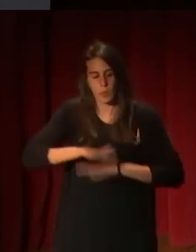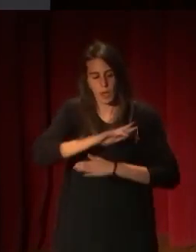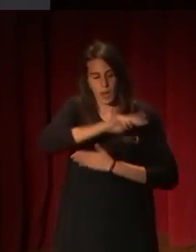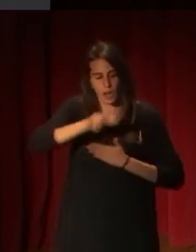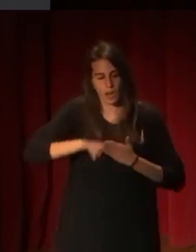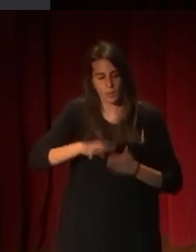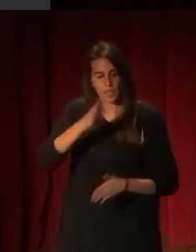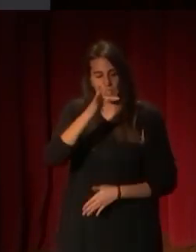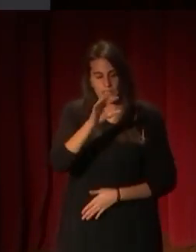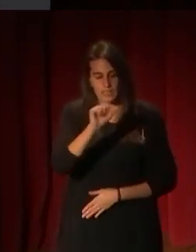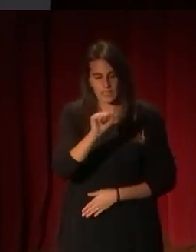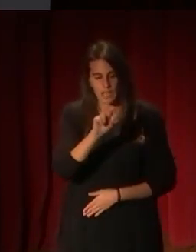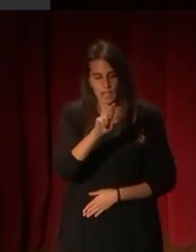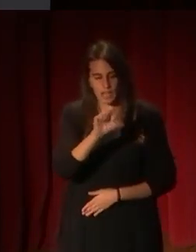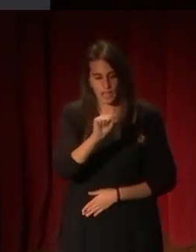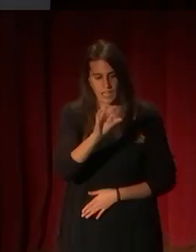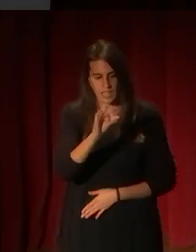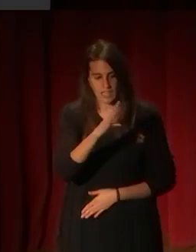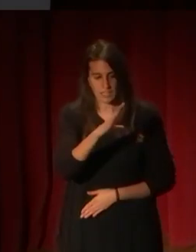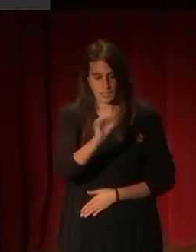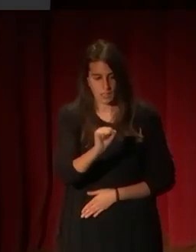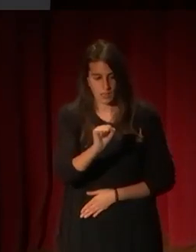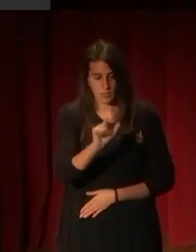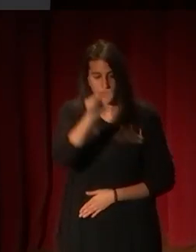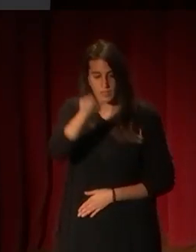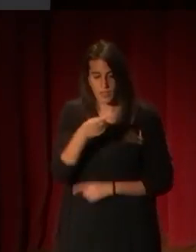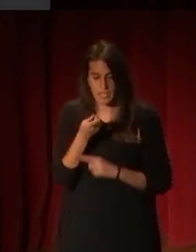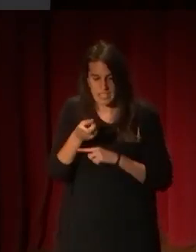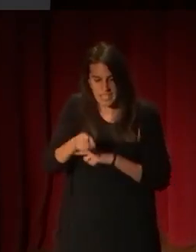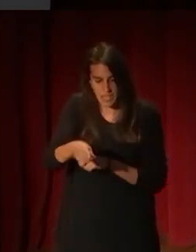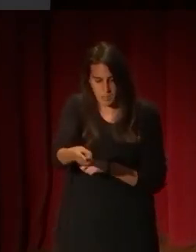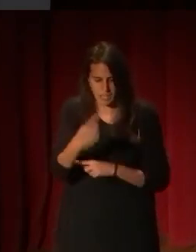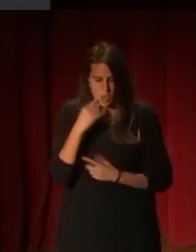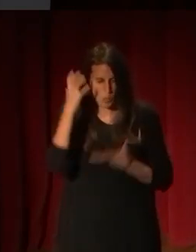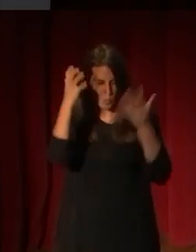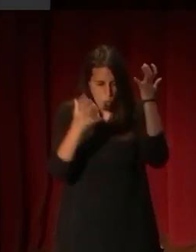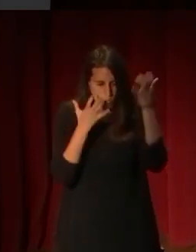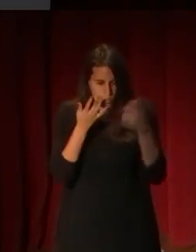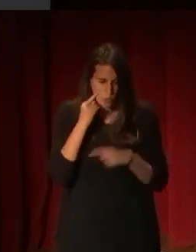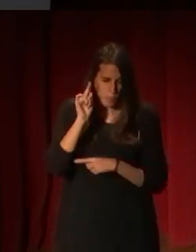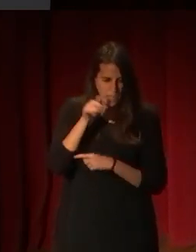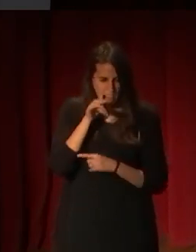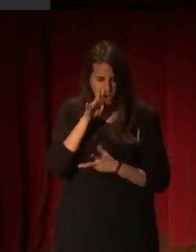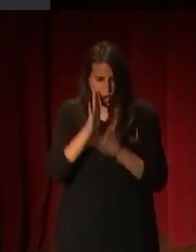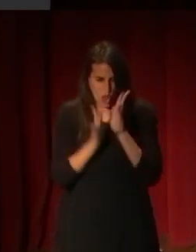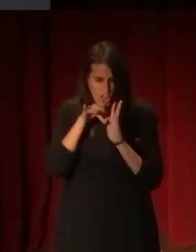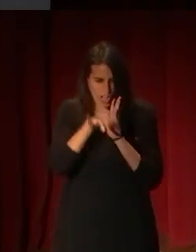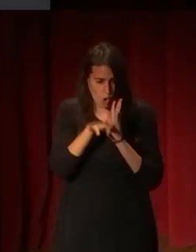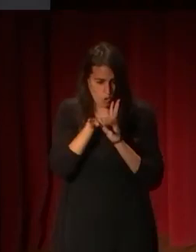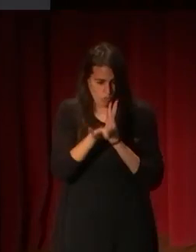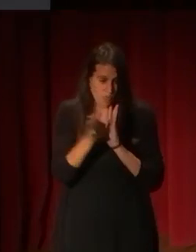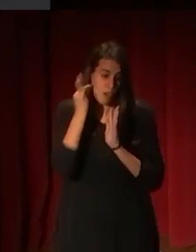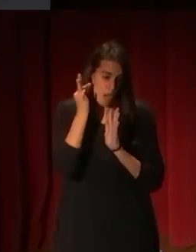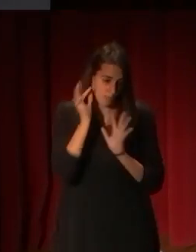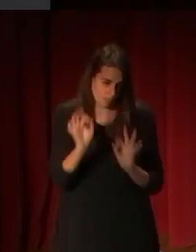tarasca que tienen ustedes en la imagen es una figura de serpiente monstruosa un dragón una dragón a mejor